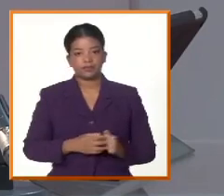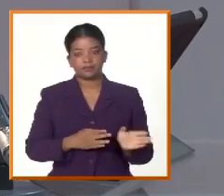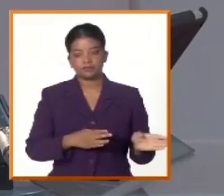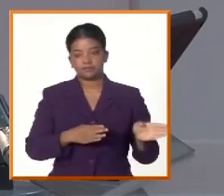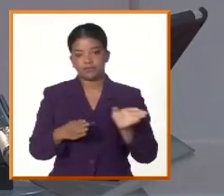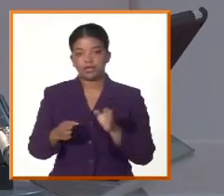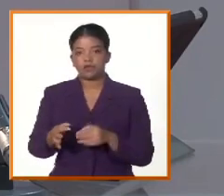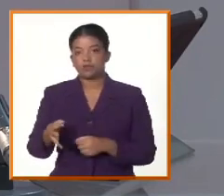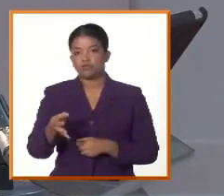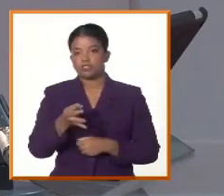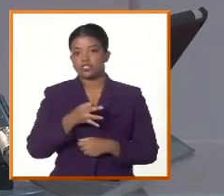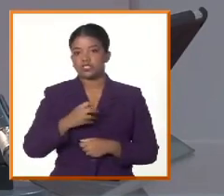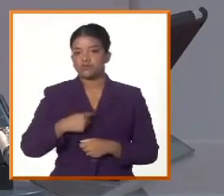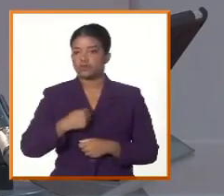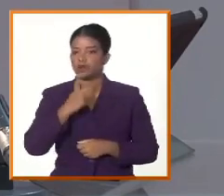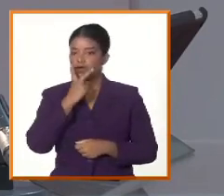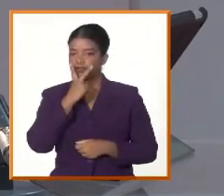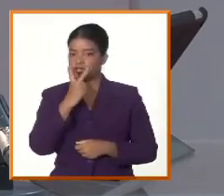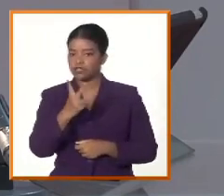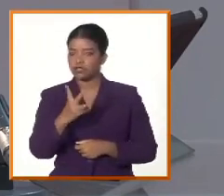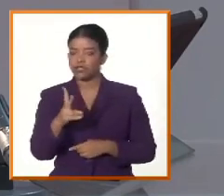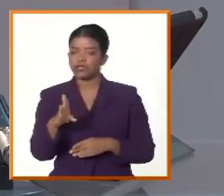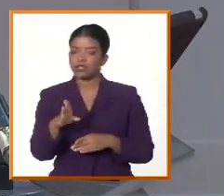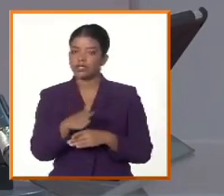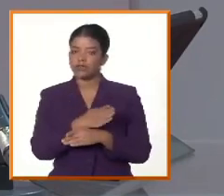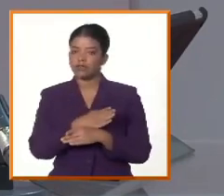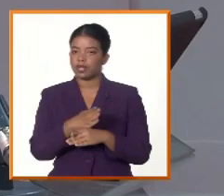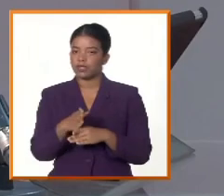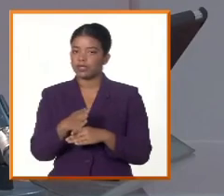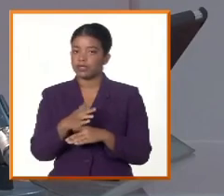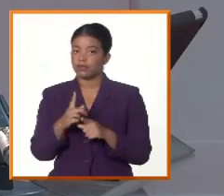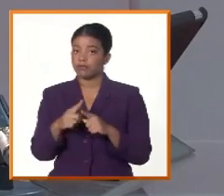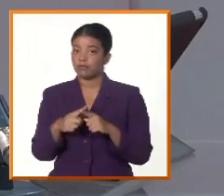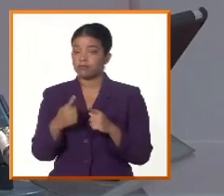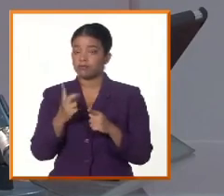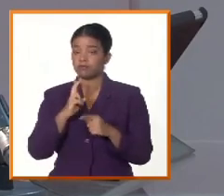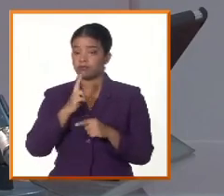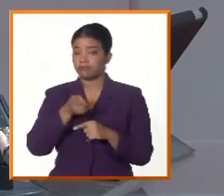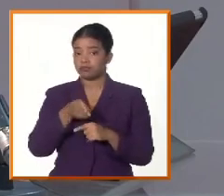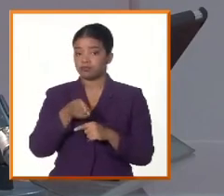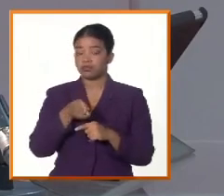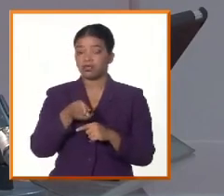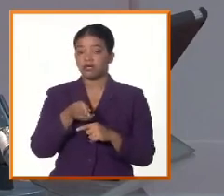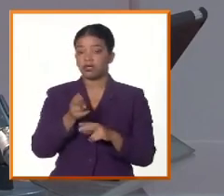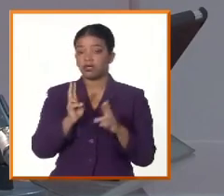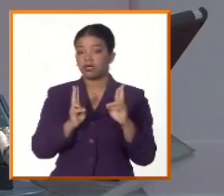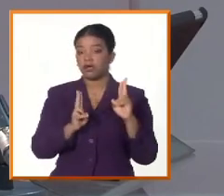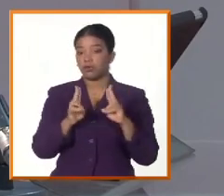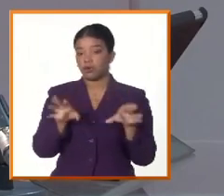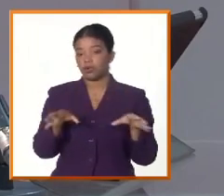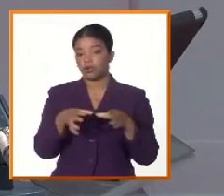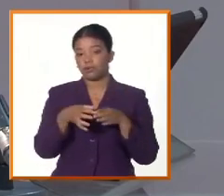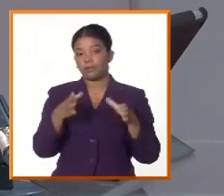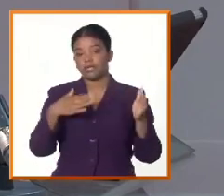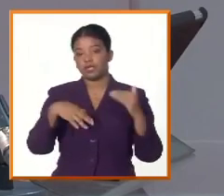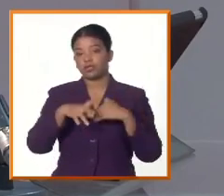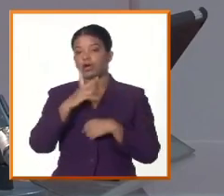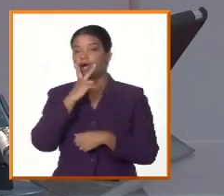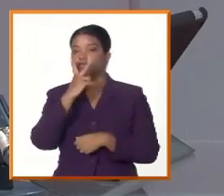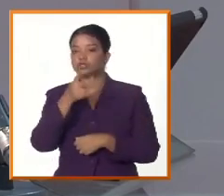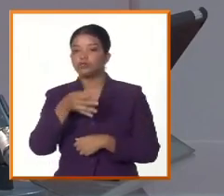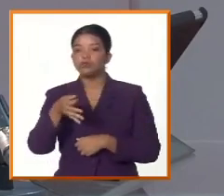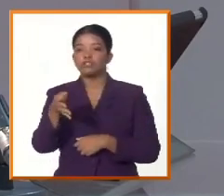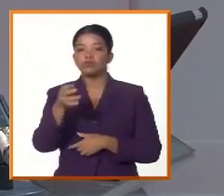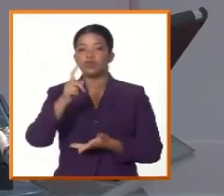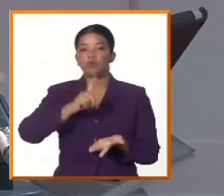le prestaron una atención diferenciada por indicación y un acuerdo del Consejo de ministros el tema de la atención a Puerto padre los